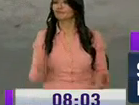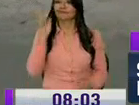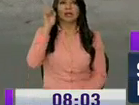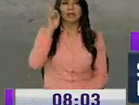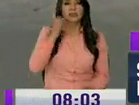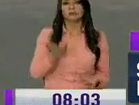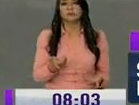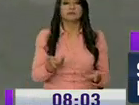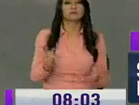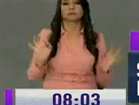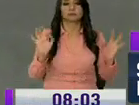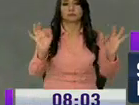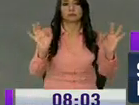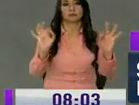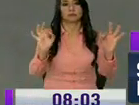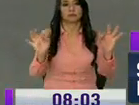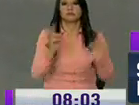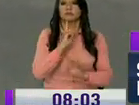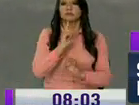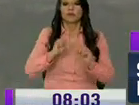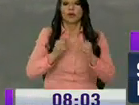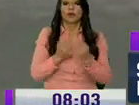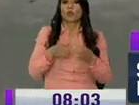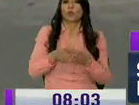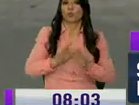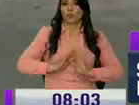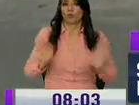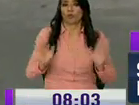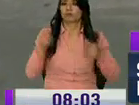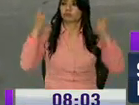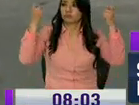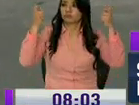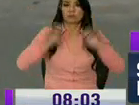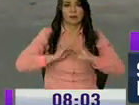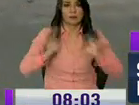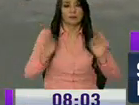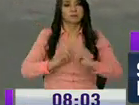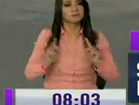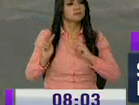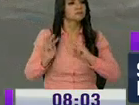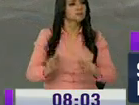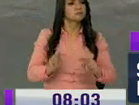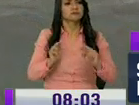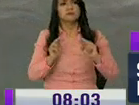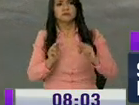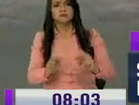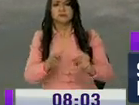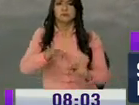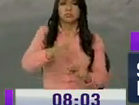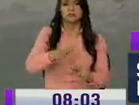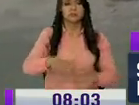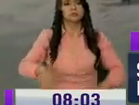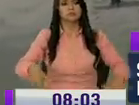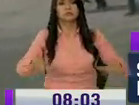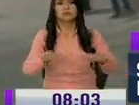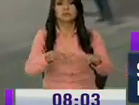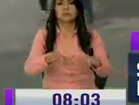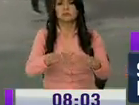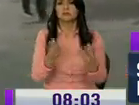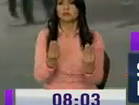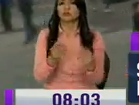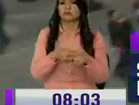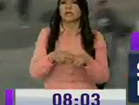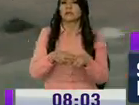liderando, valga la redundancia, esta manifestación. Sin embargo, hemos podido ver que alrededor de este sector hay